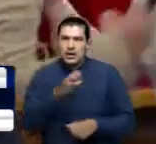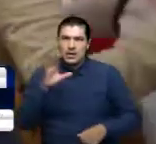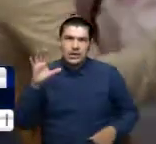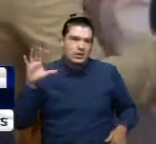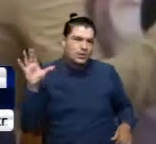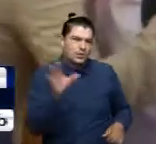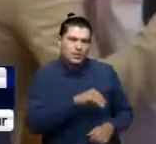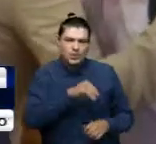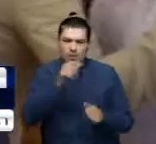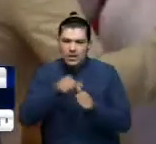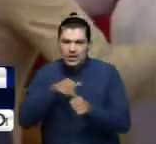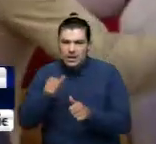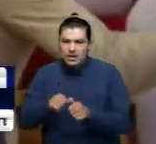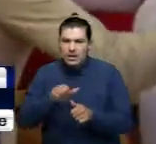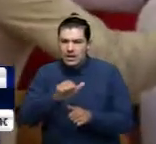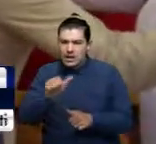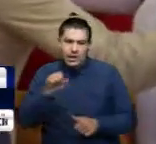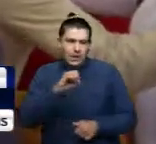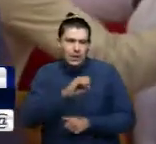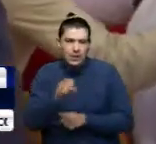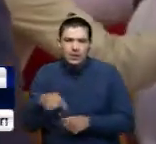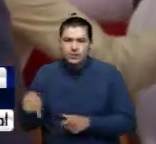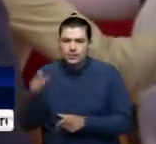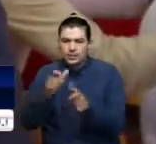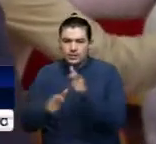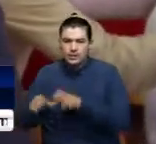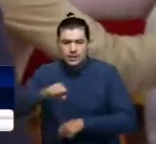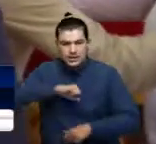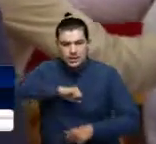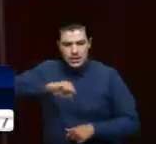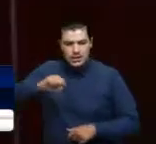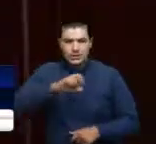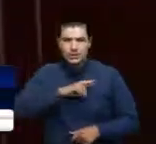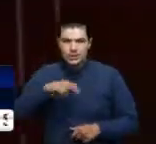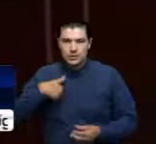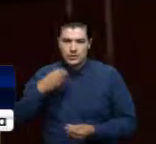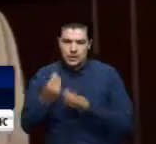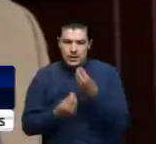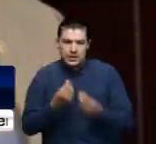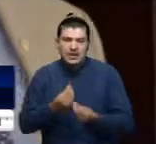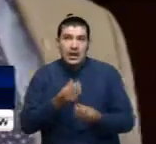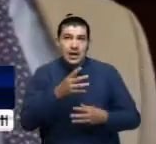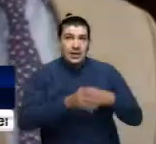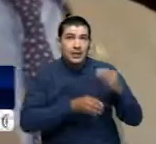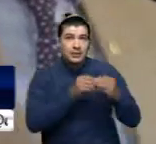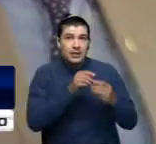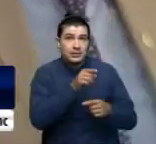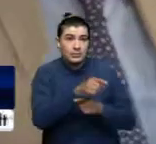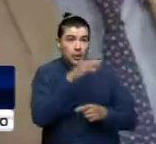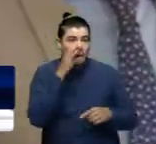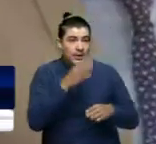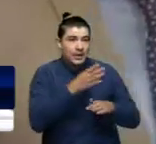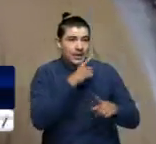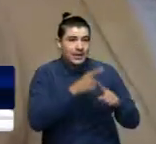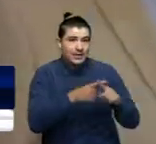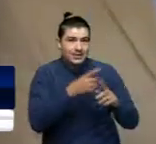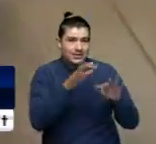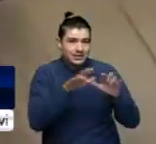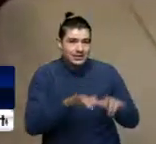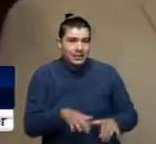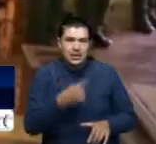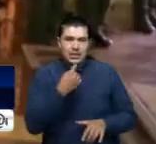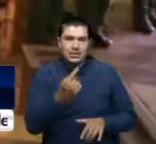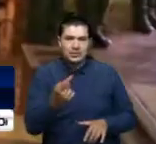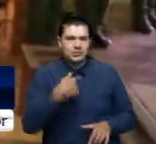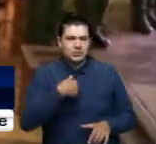todos y cada una de las personas en sus derechos eso lo que vamos a hacer mientras tanto el saliente secretario dice irse con la